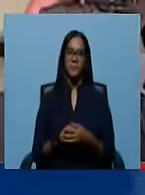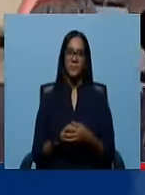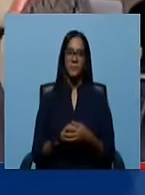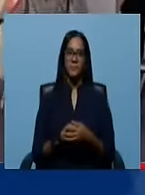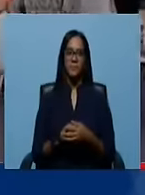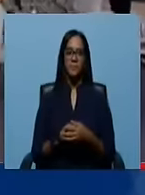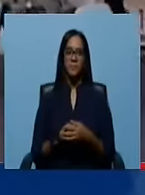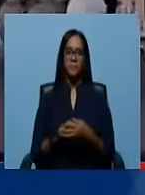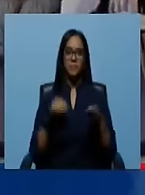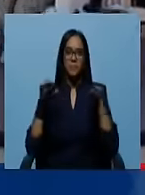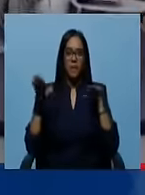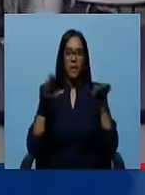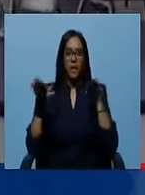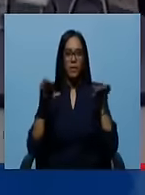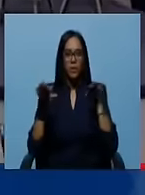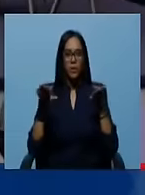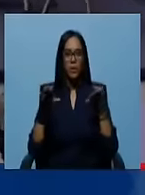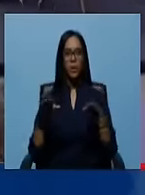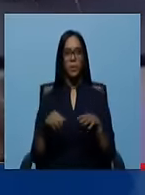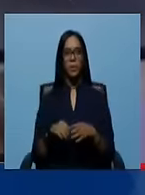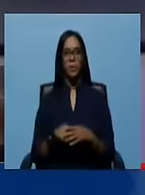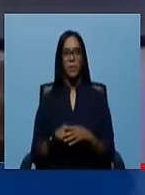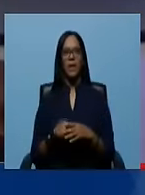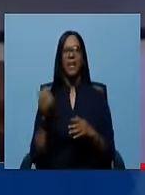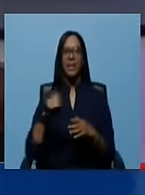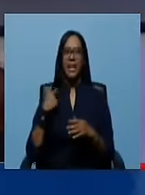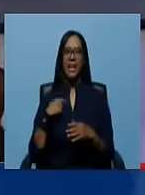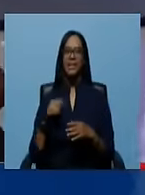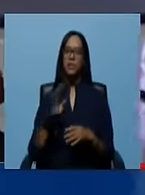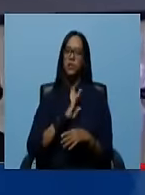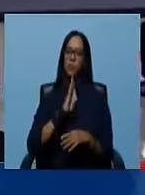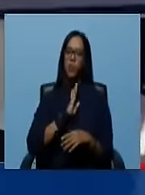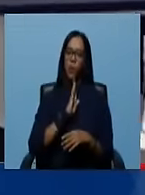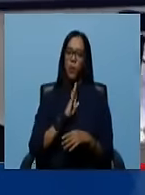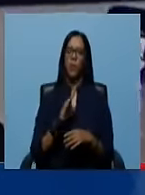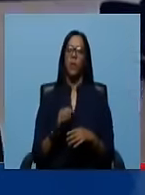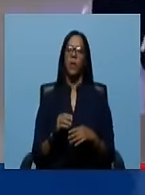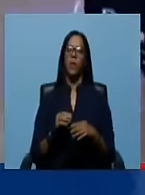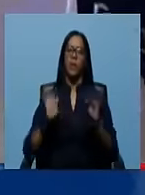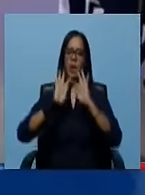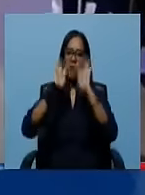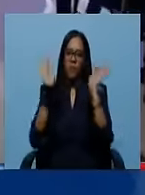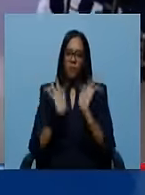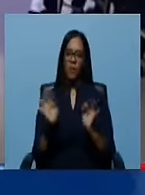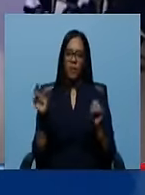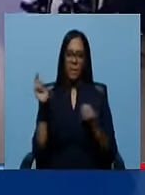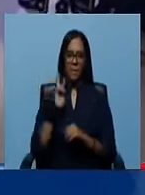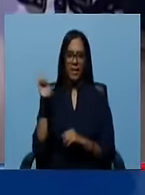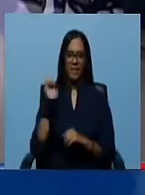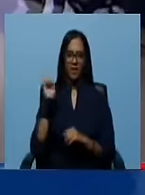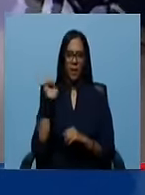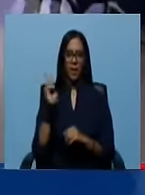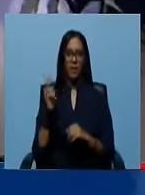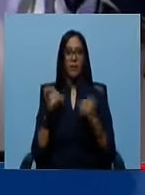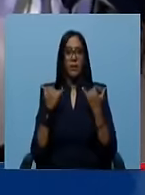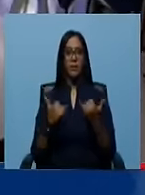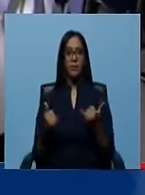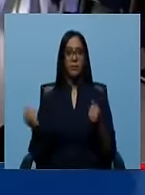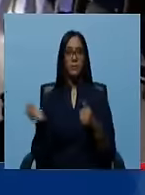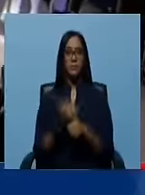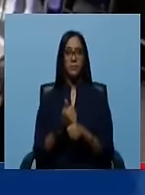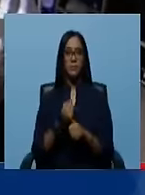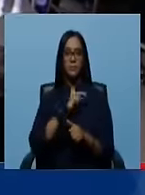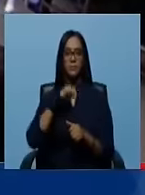El turismo tiene que tener su propio modelo en Venezuela. Ya hemos conseguido